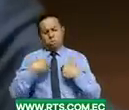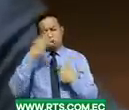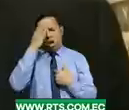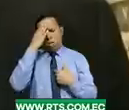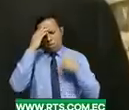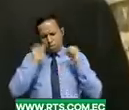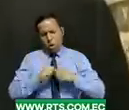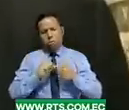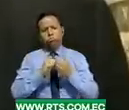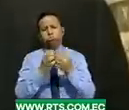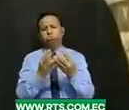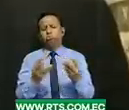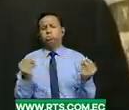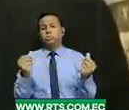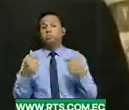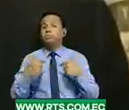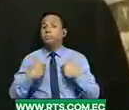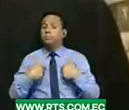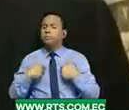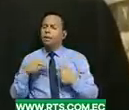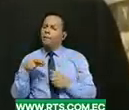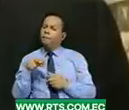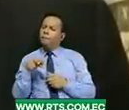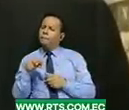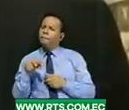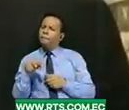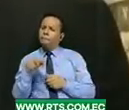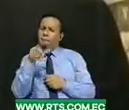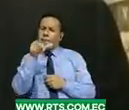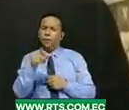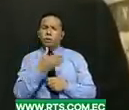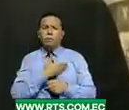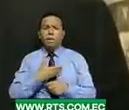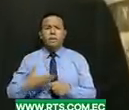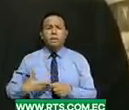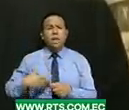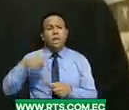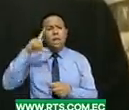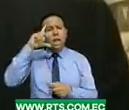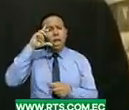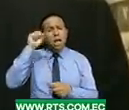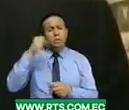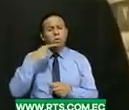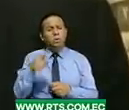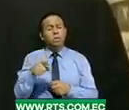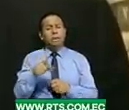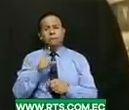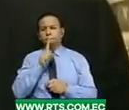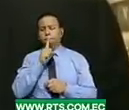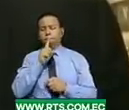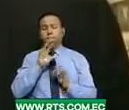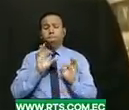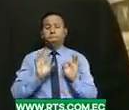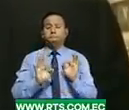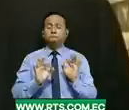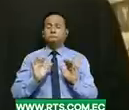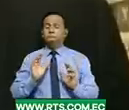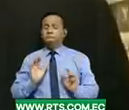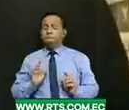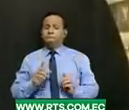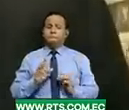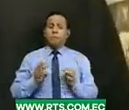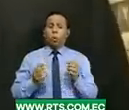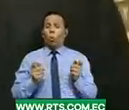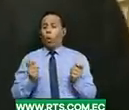ello. Yo al menos tuve esa lectura de que el presidente caminaba sobre cristales para efectos de que lo que ya tiene,